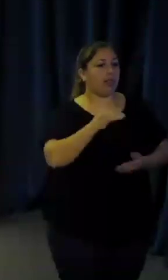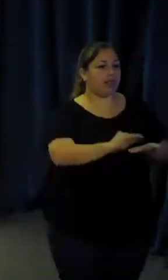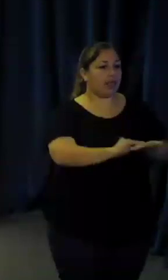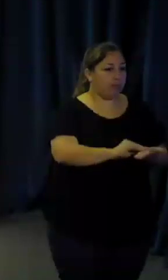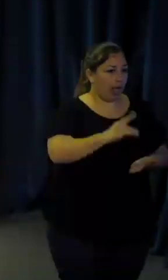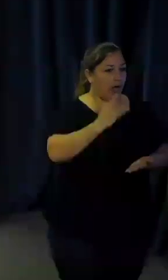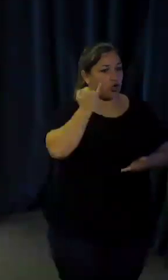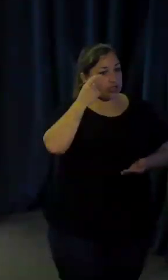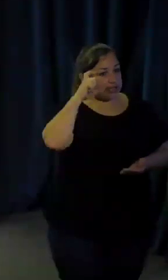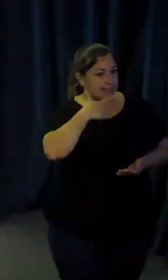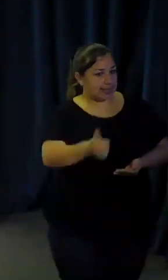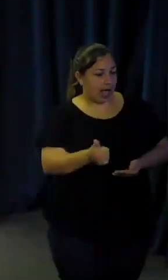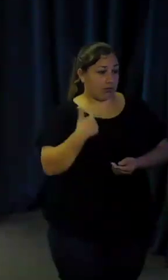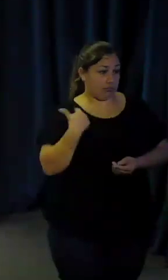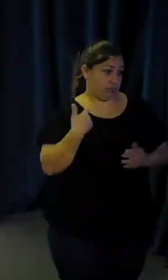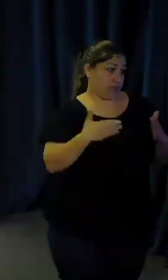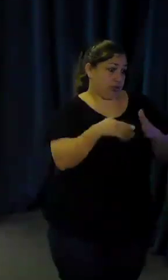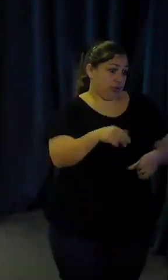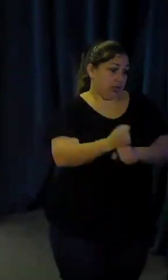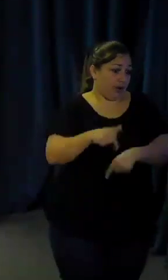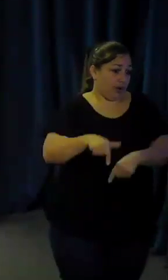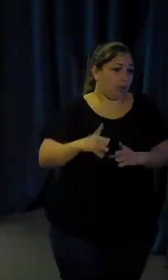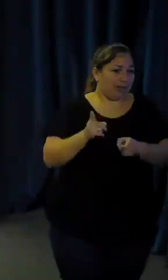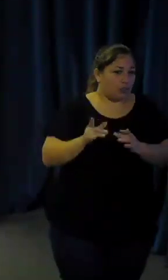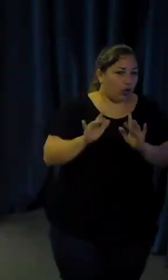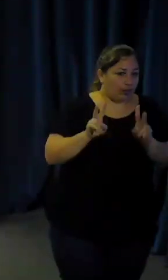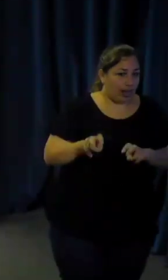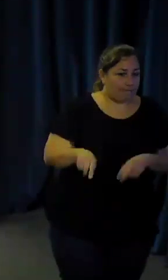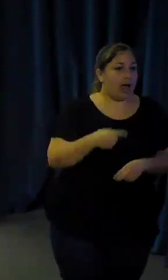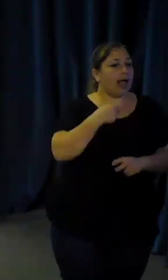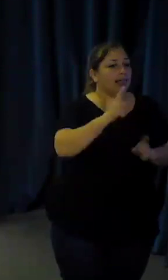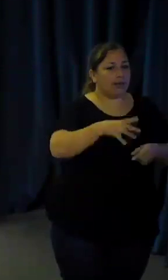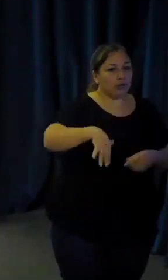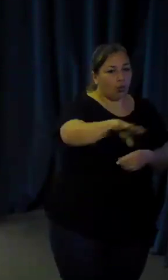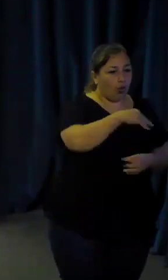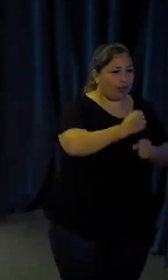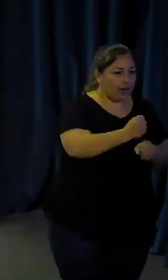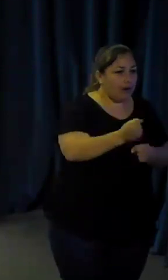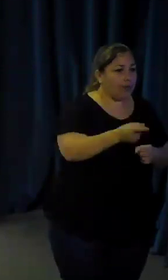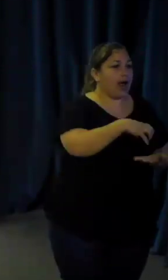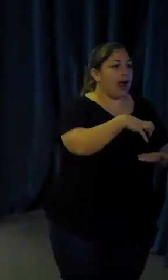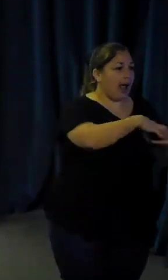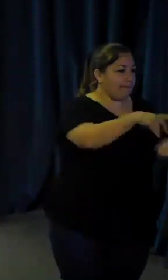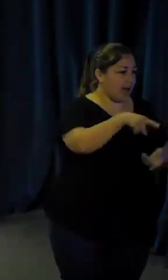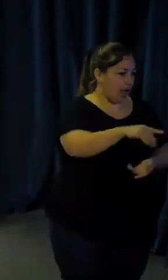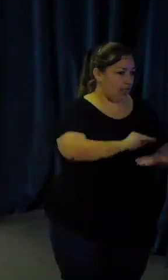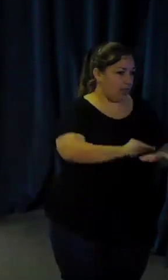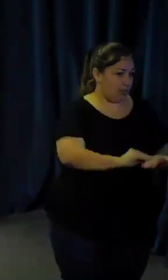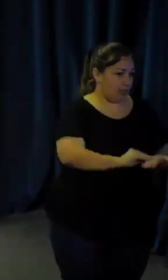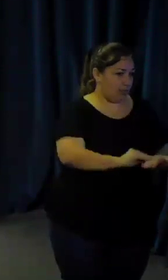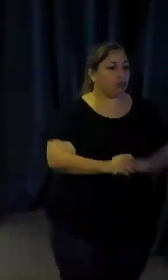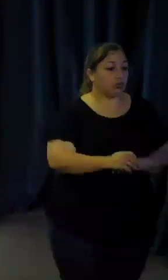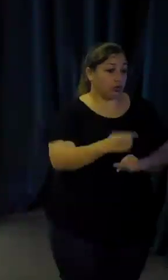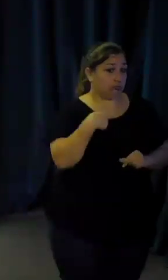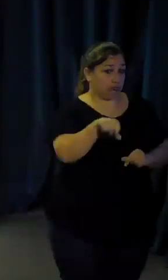diputado Yesa, nuestro referente acá en la temática, y a toda la gente de la Cámara de Diputados que se puso a disposición. Es